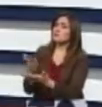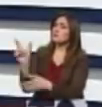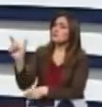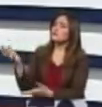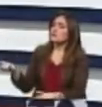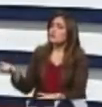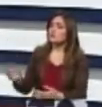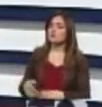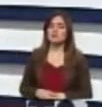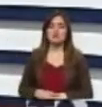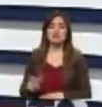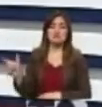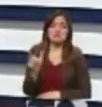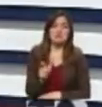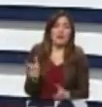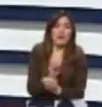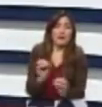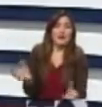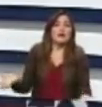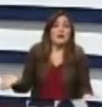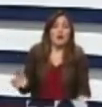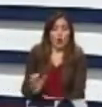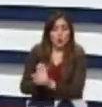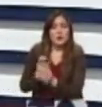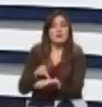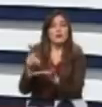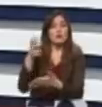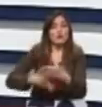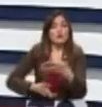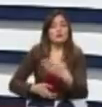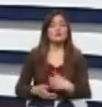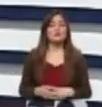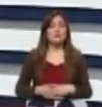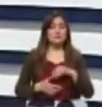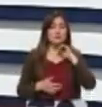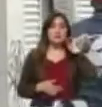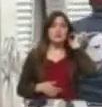municipio aún no entrega este documento y les obligan a pagar multas.